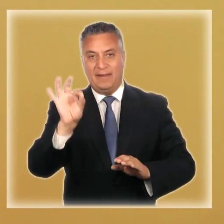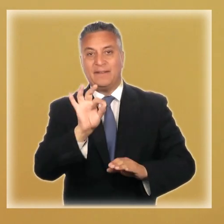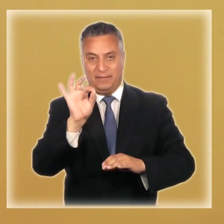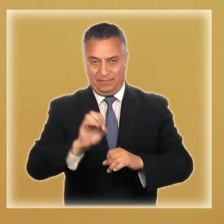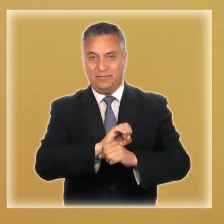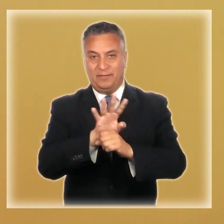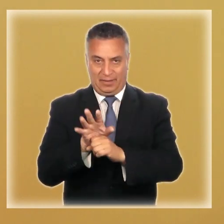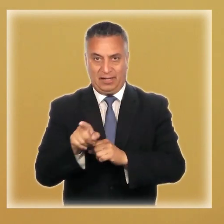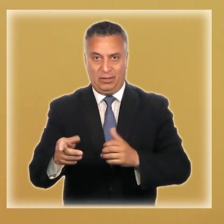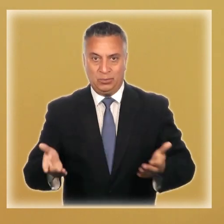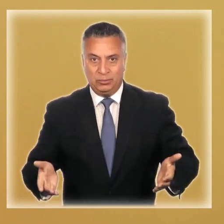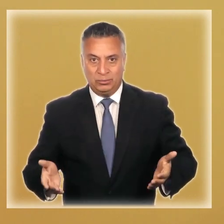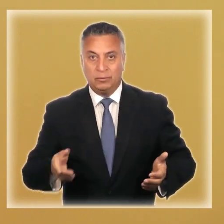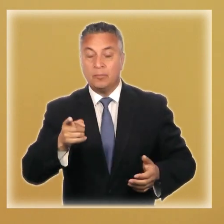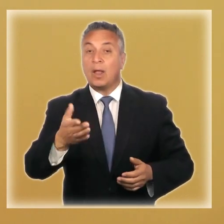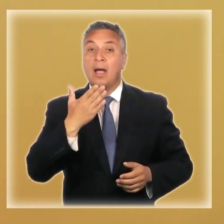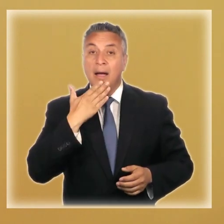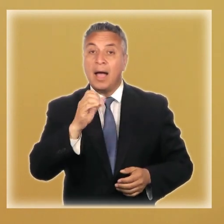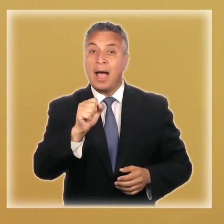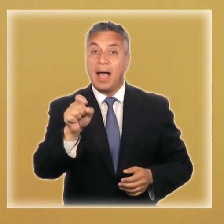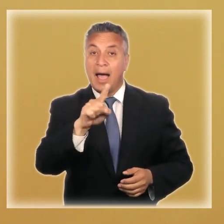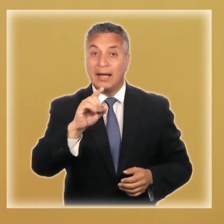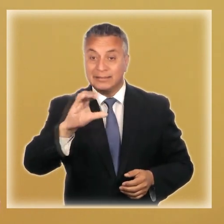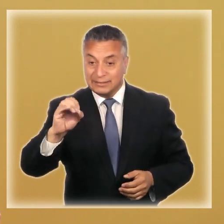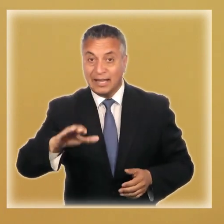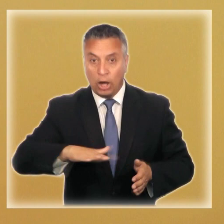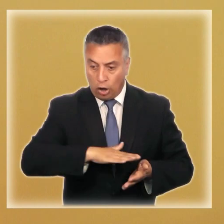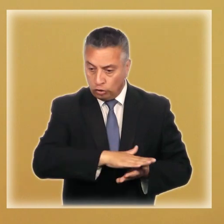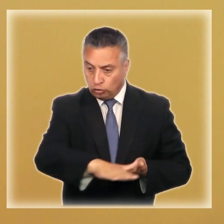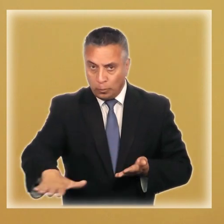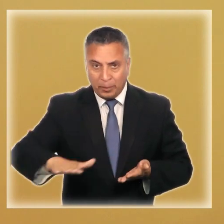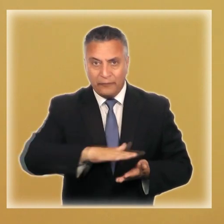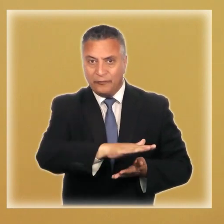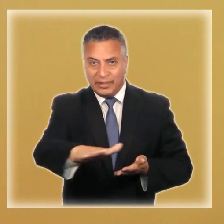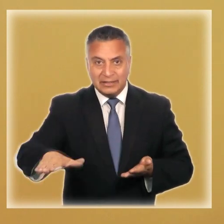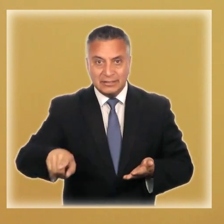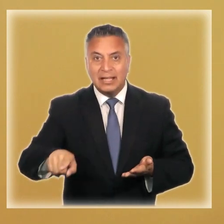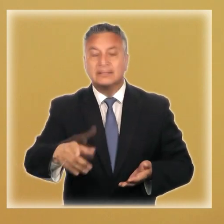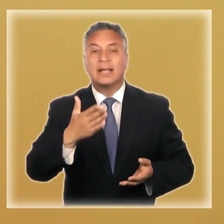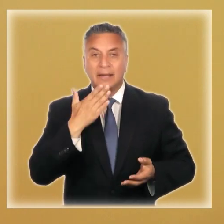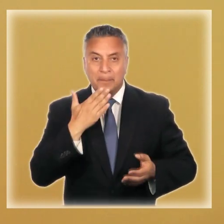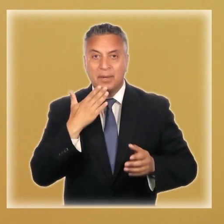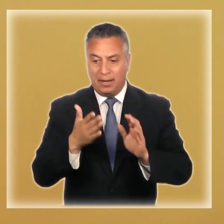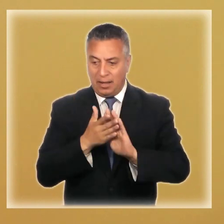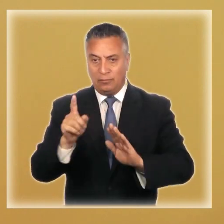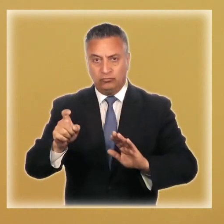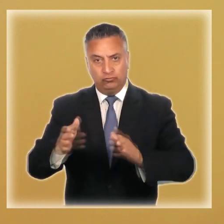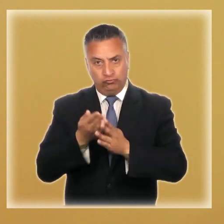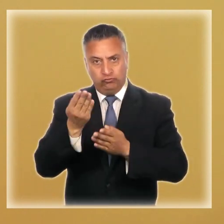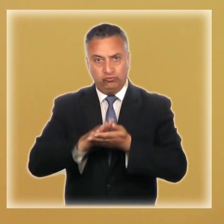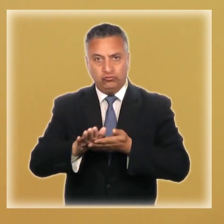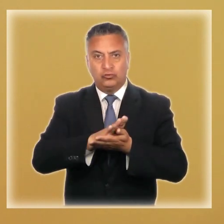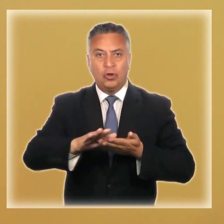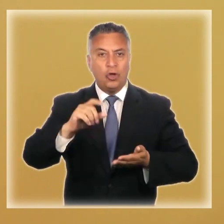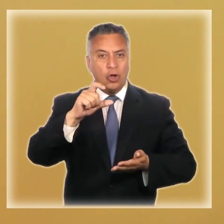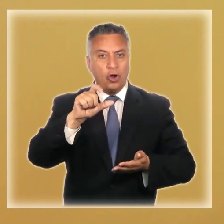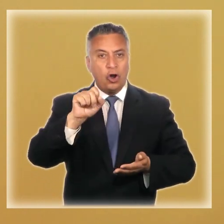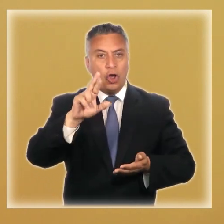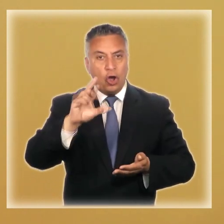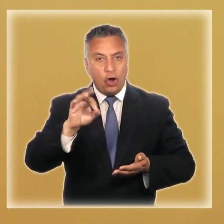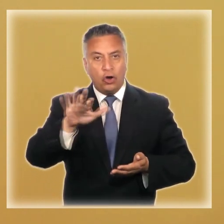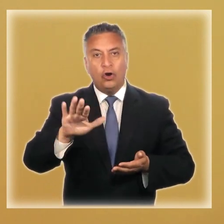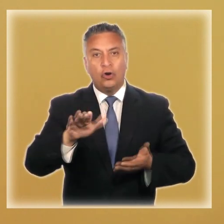del SARS-CoV-2. También el aseo correcto de las superficies, ya sea con soluciones cloradas